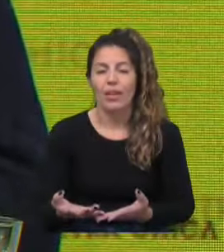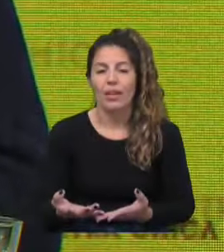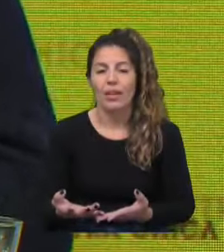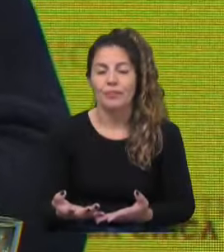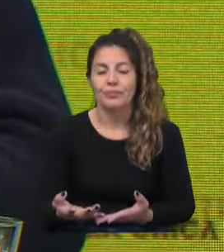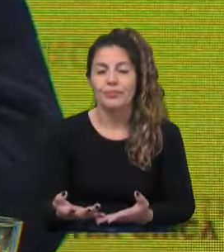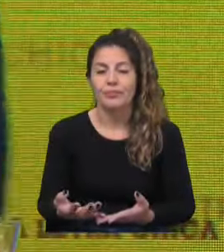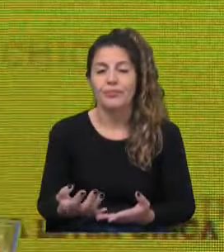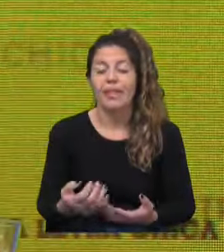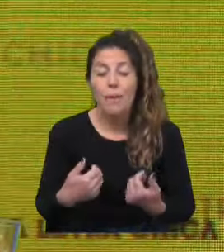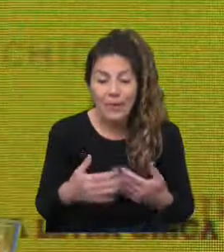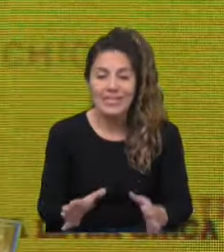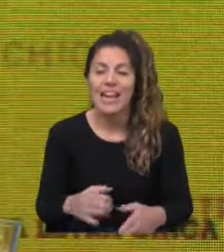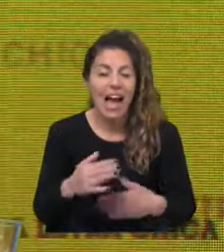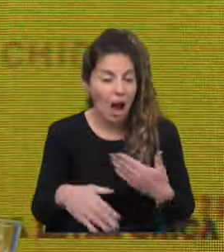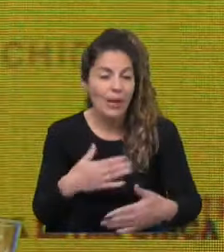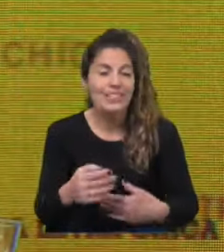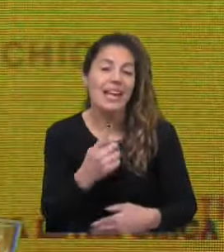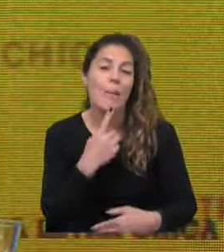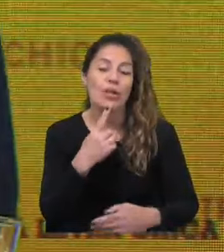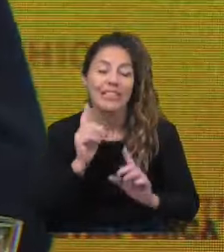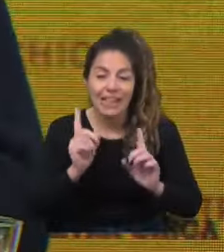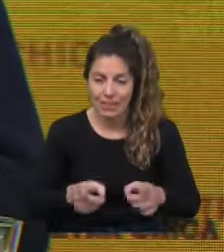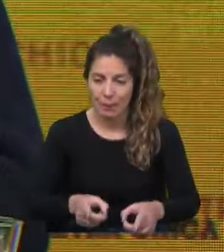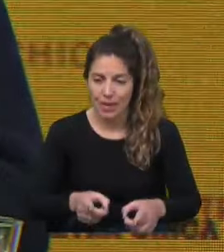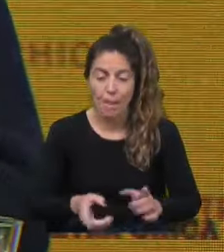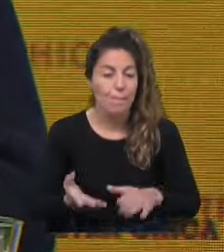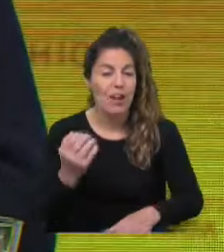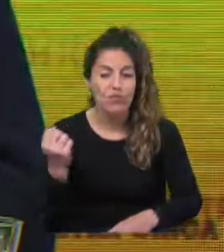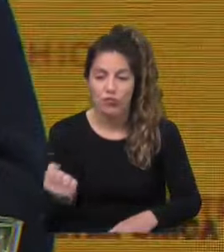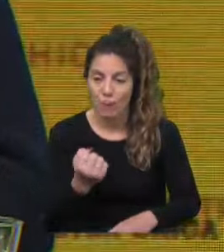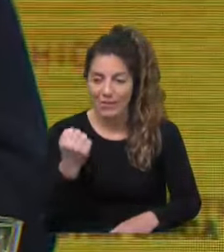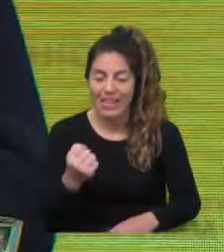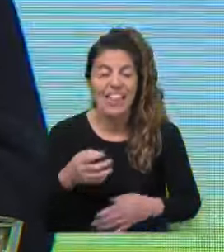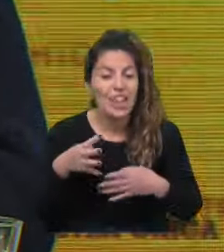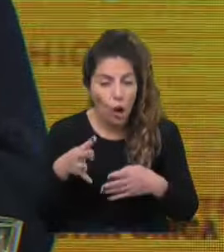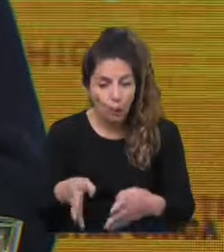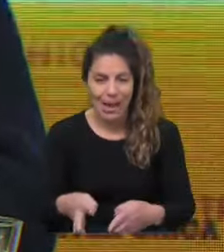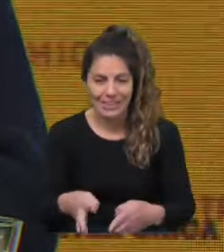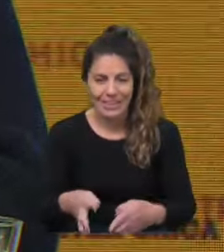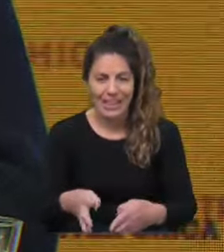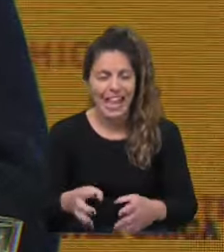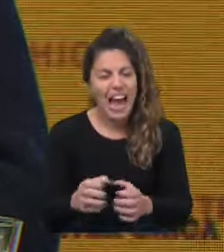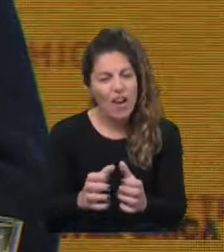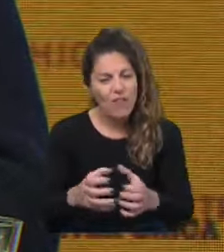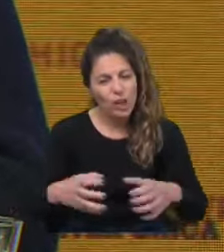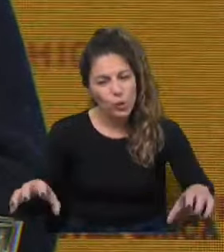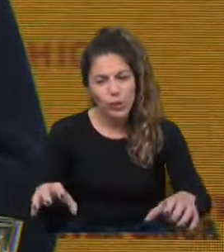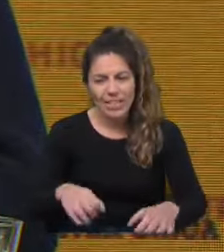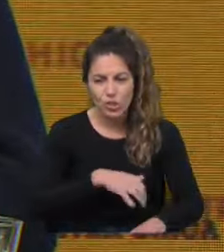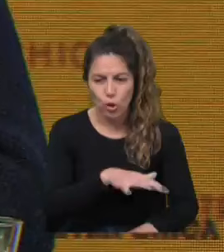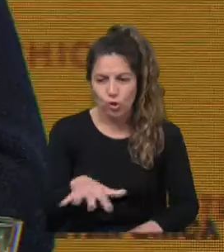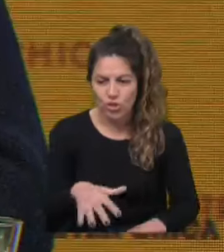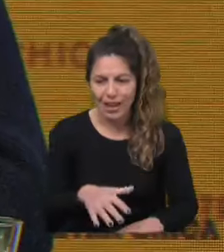calle, y comenzar a avanzar en políticas también más fundamentales de combate a la fractura social, a